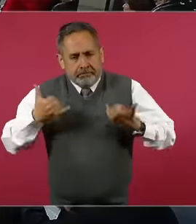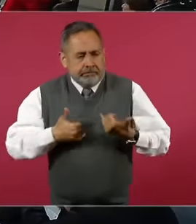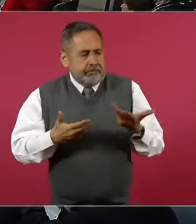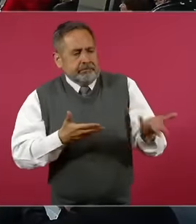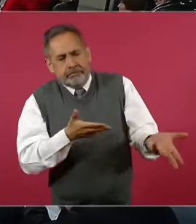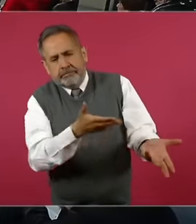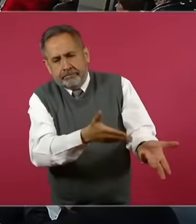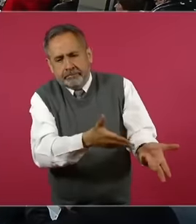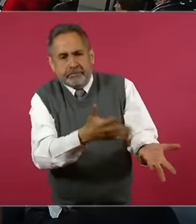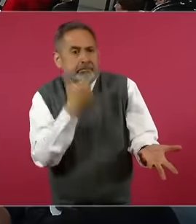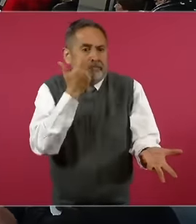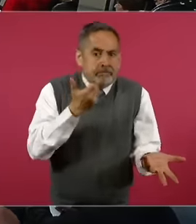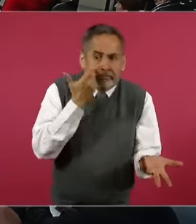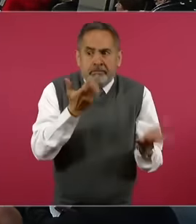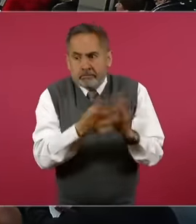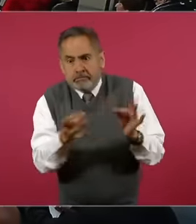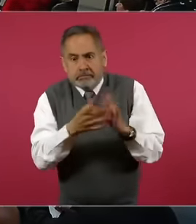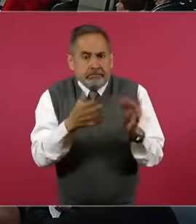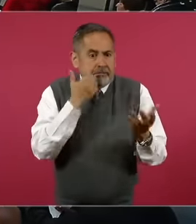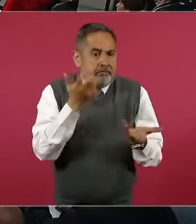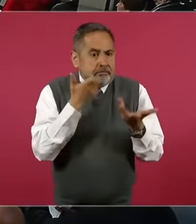sea,